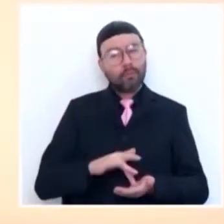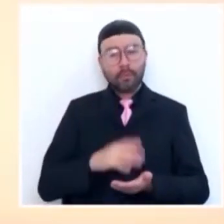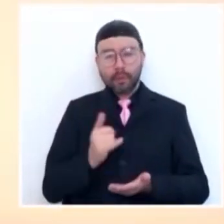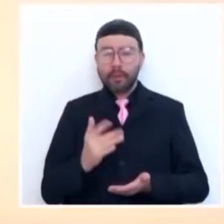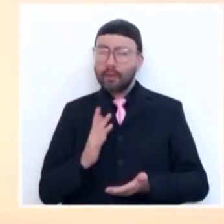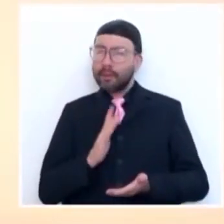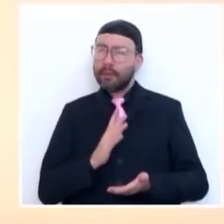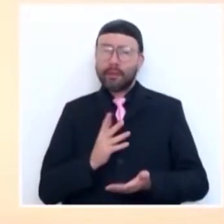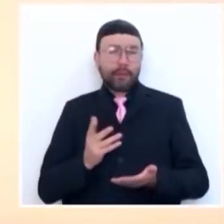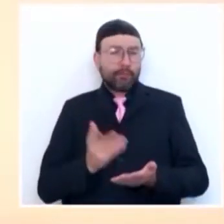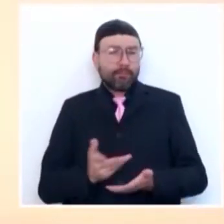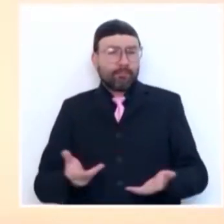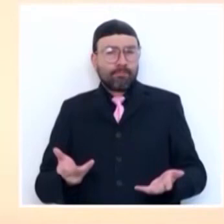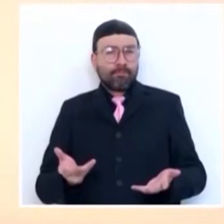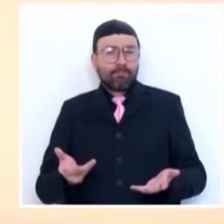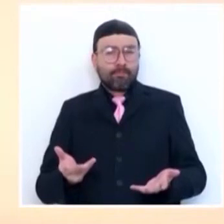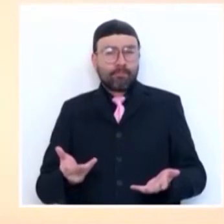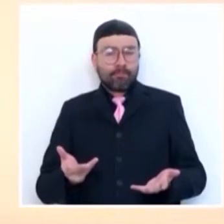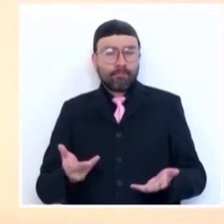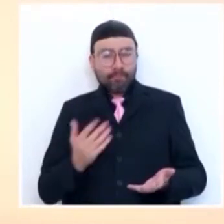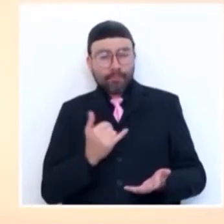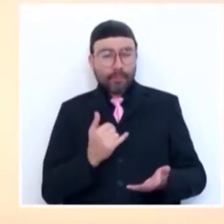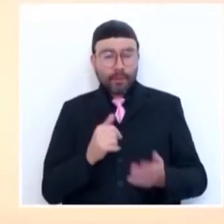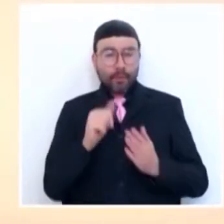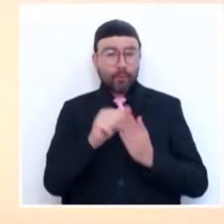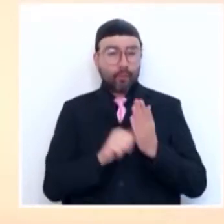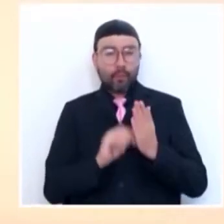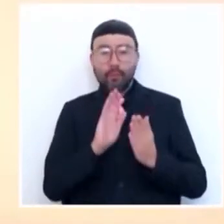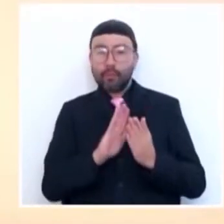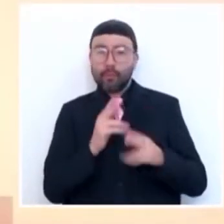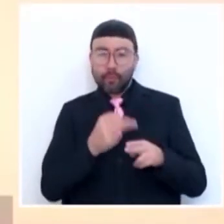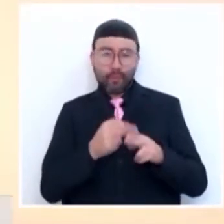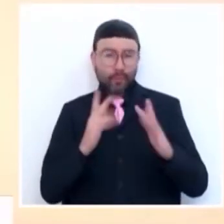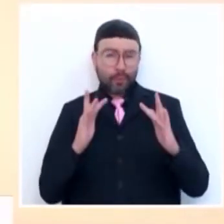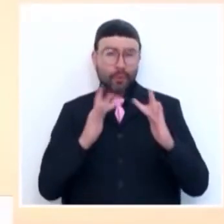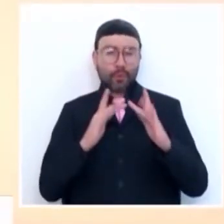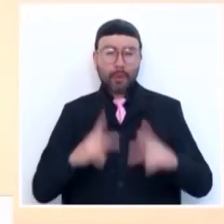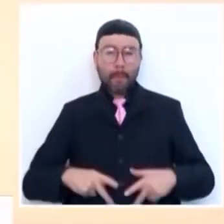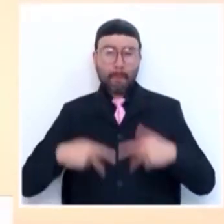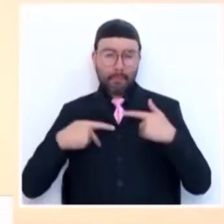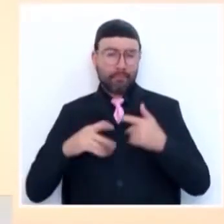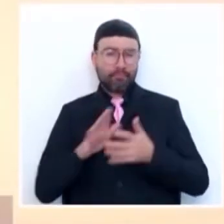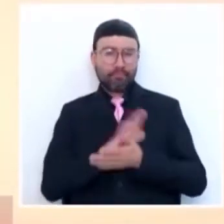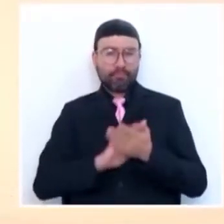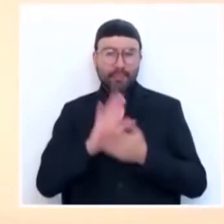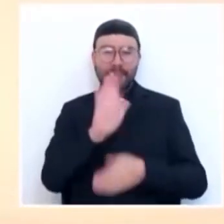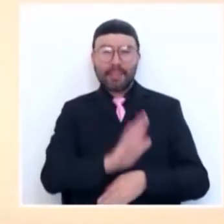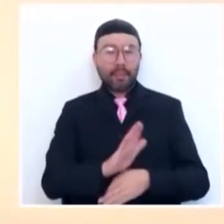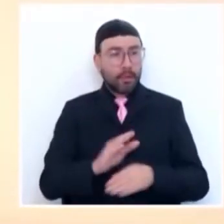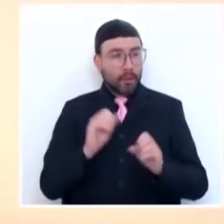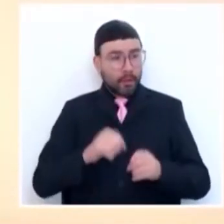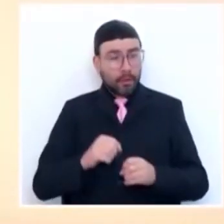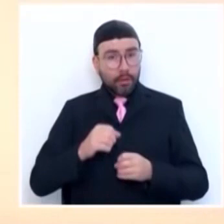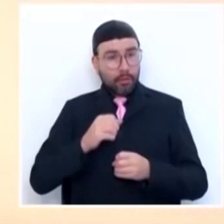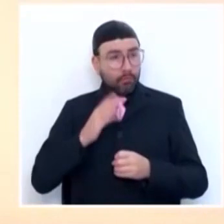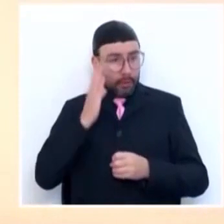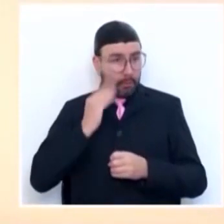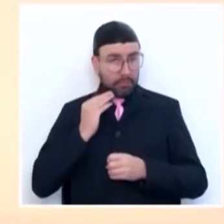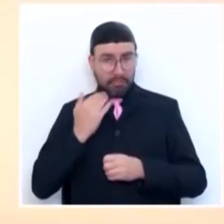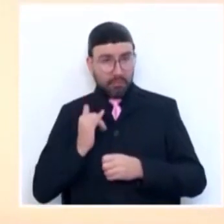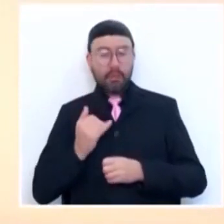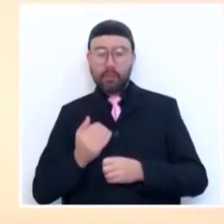de este programa Conexión Vital y poder compartir también un poco de nuestra